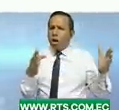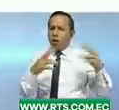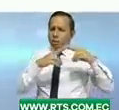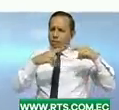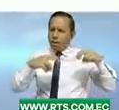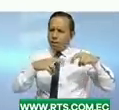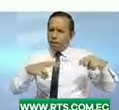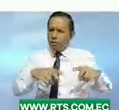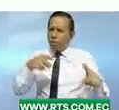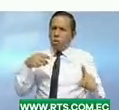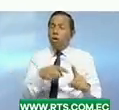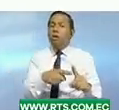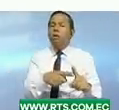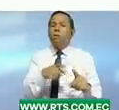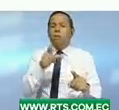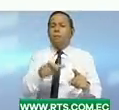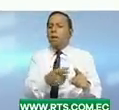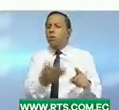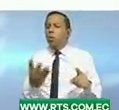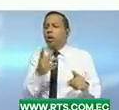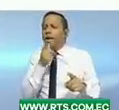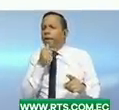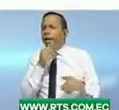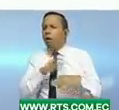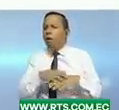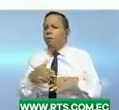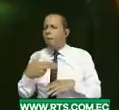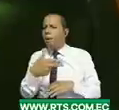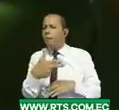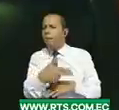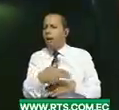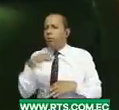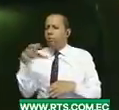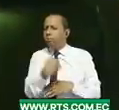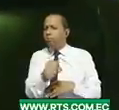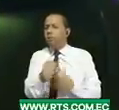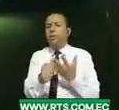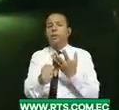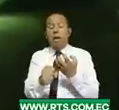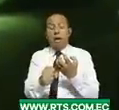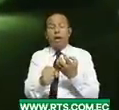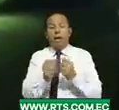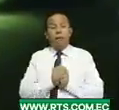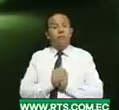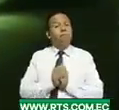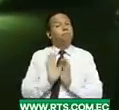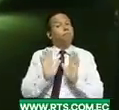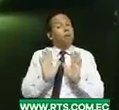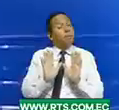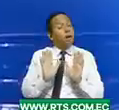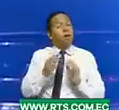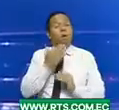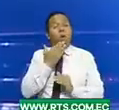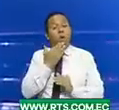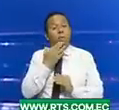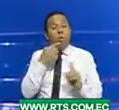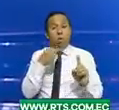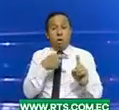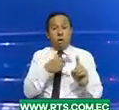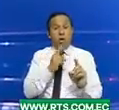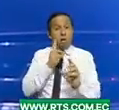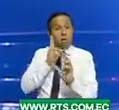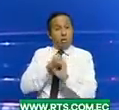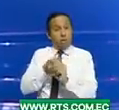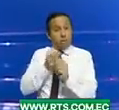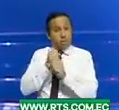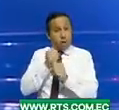los responsables. En tanto, en las dependencias donde laboraba el servidor, existe mucha